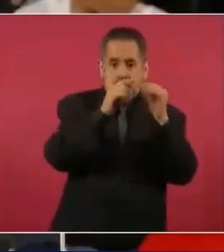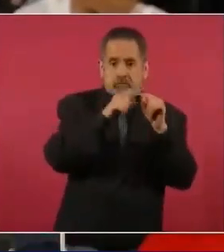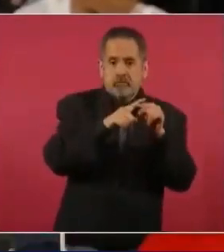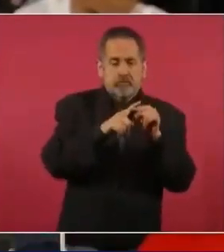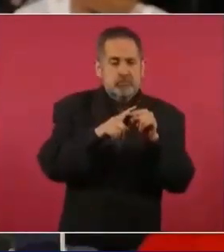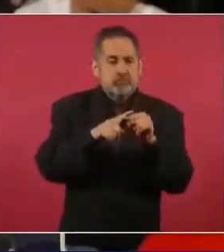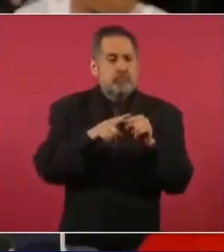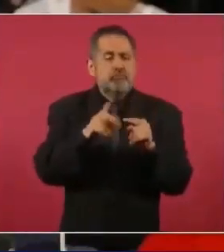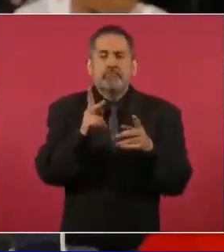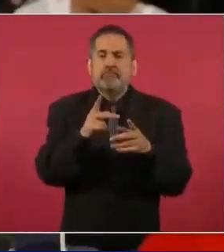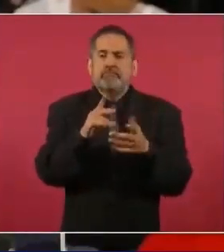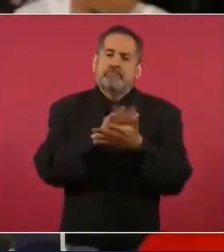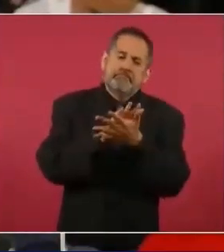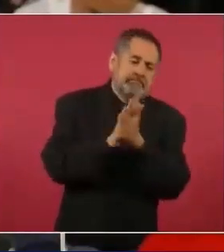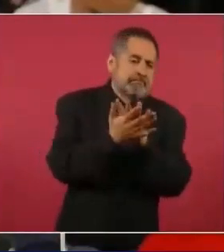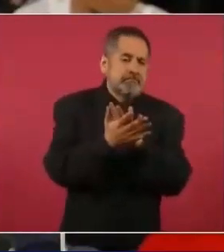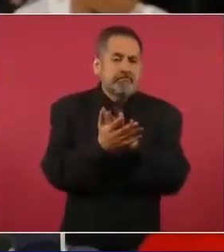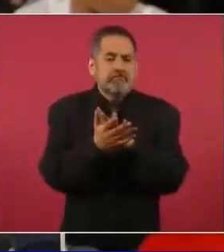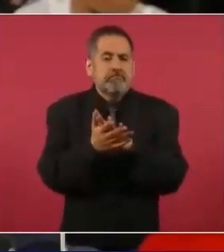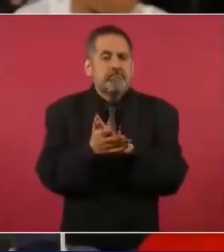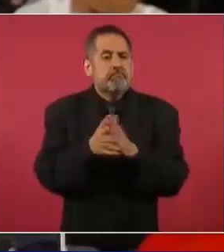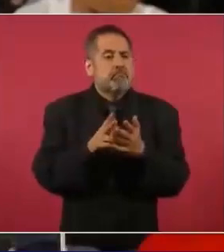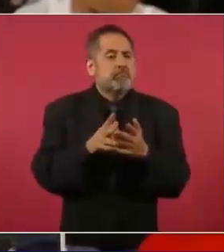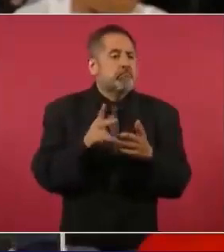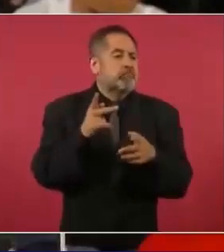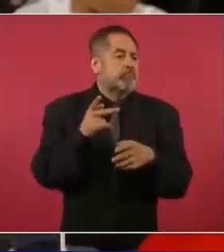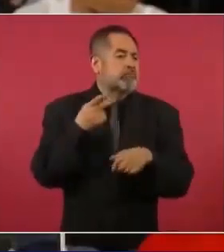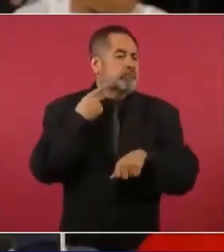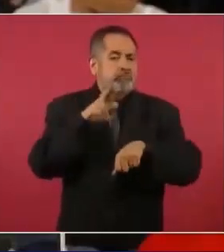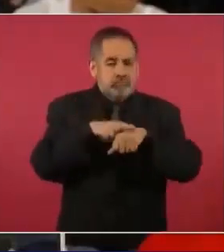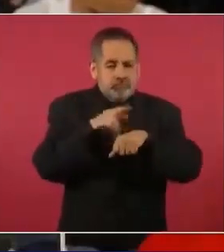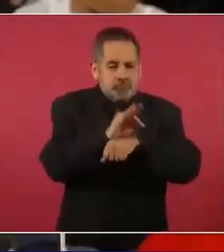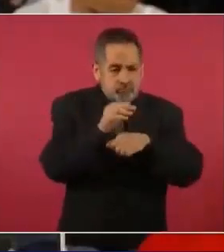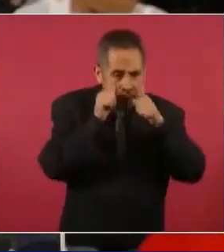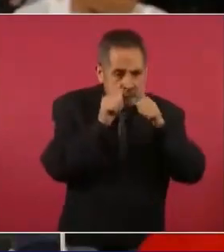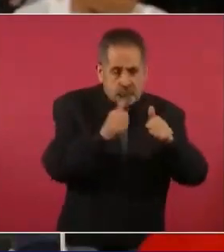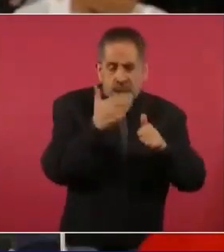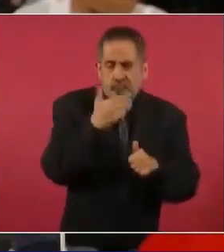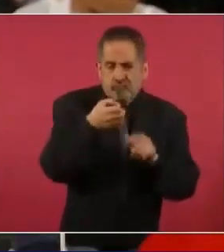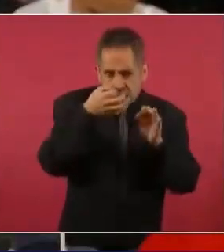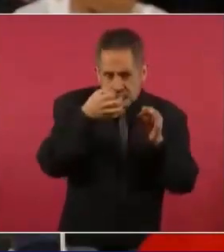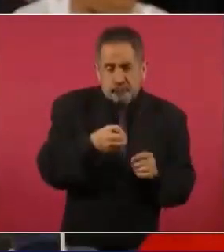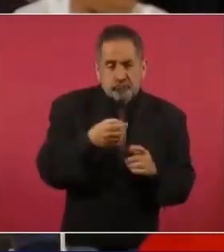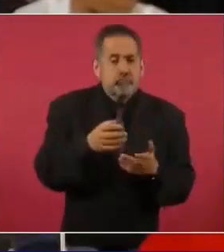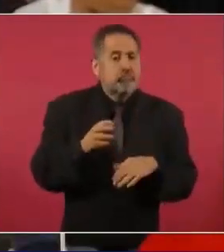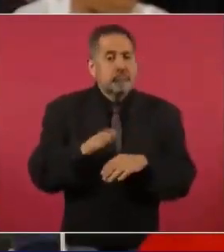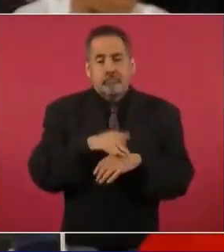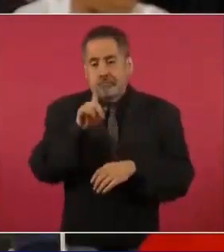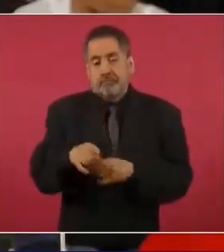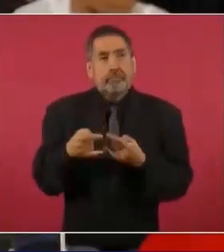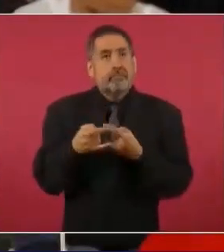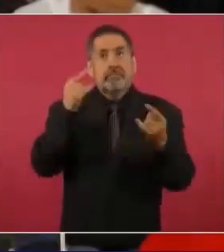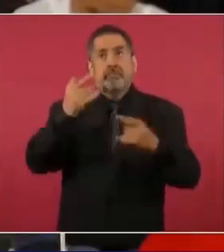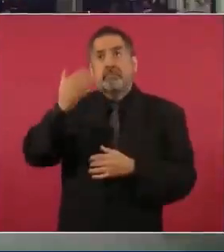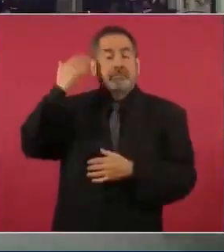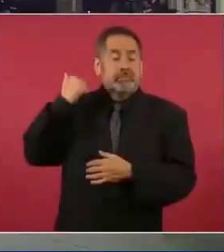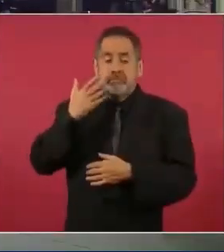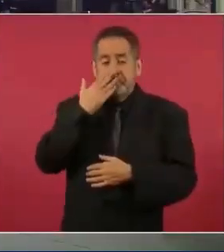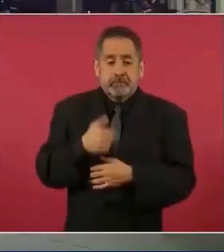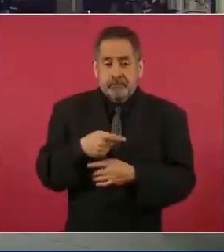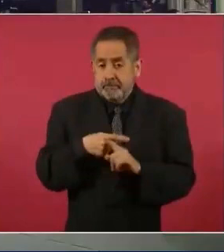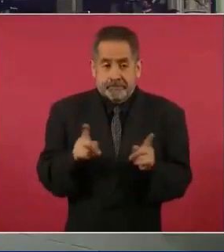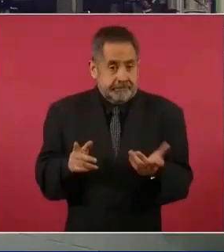verdaderas procuradurías de atención a nuestros hermanos migrantes. Esto es muy importante porque es sin precedentes aquí en